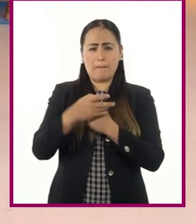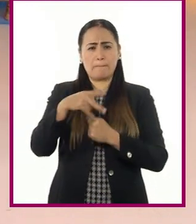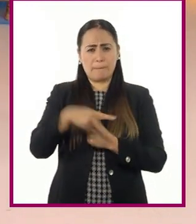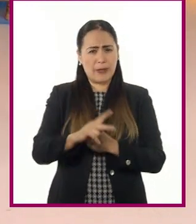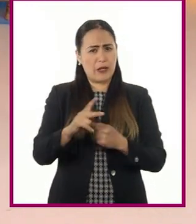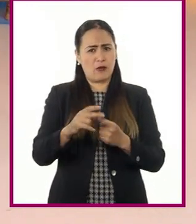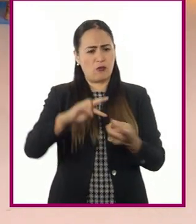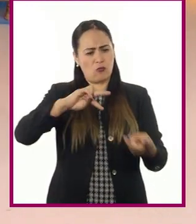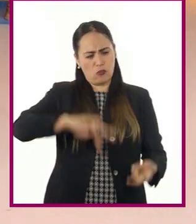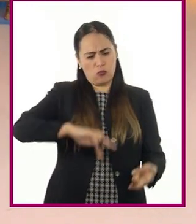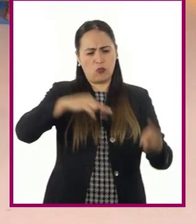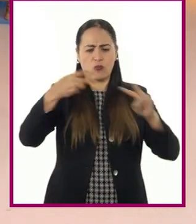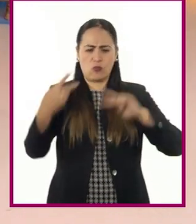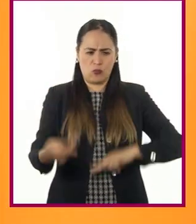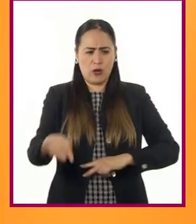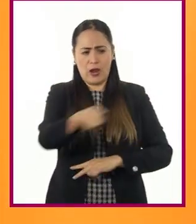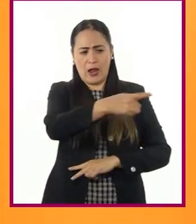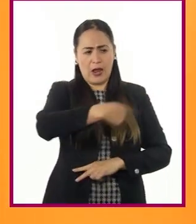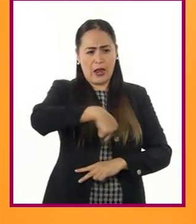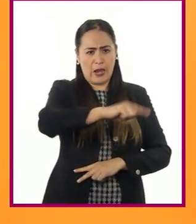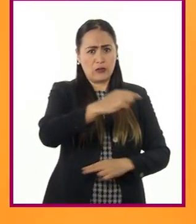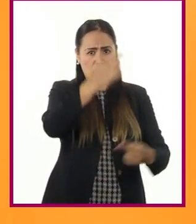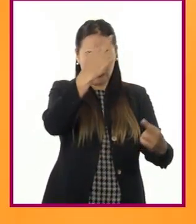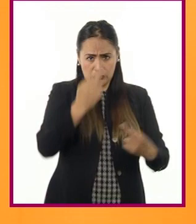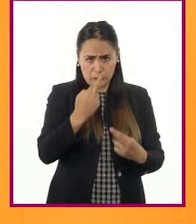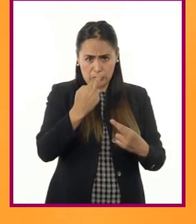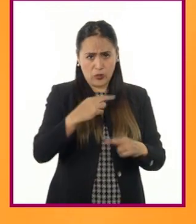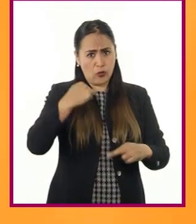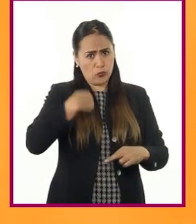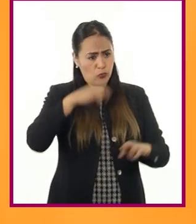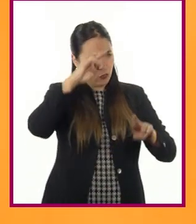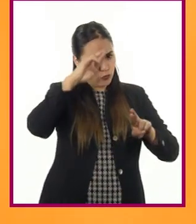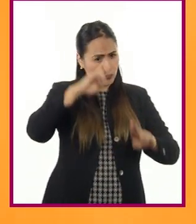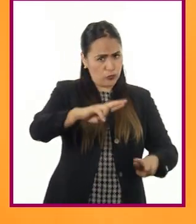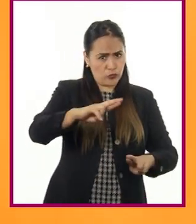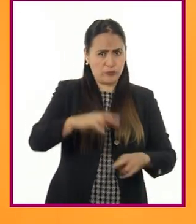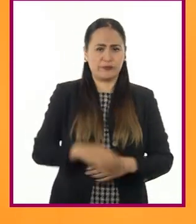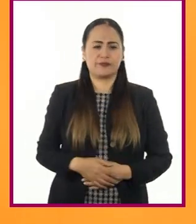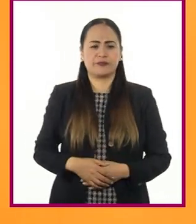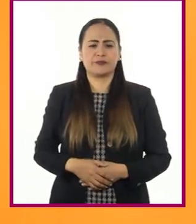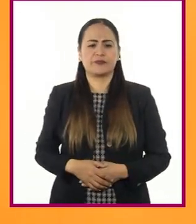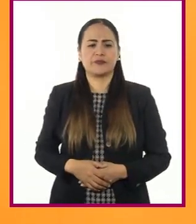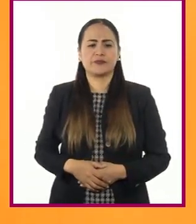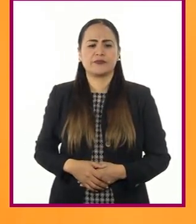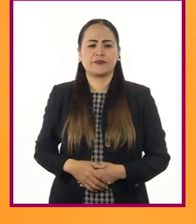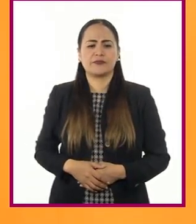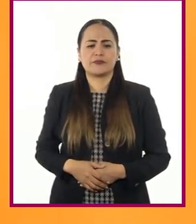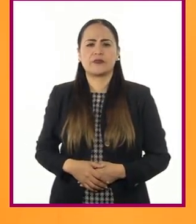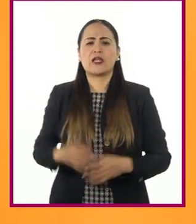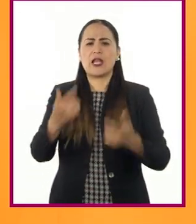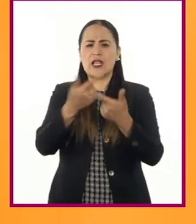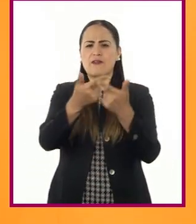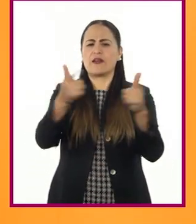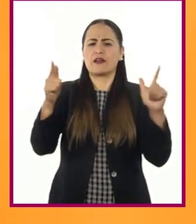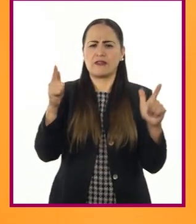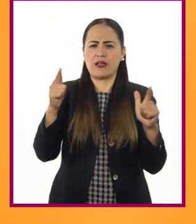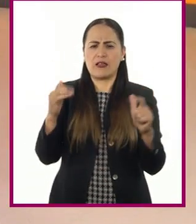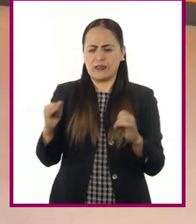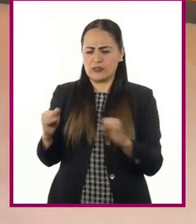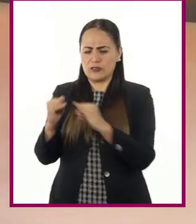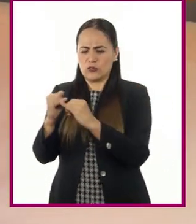respetar en los demás. ¿Qué leyes e instituciones protegen las libertades, maestro?